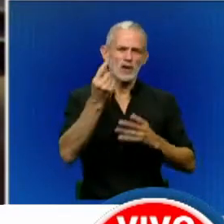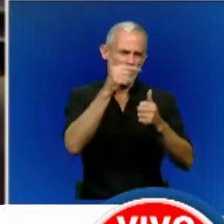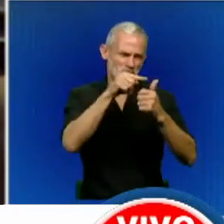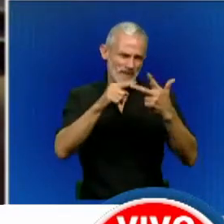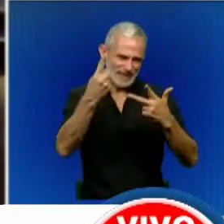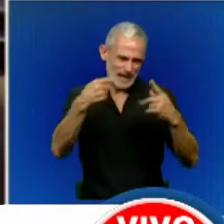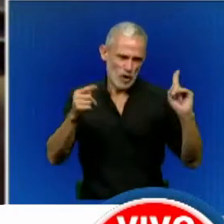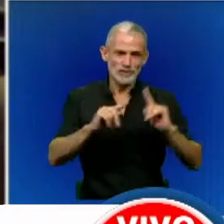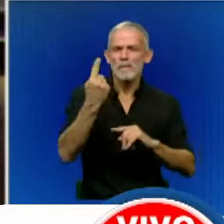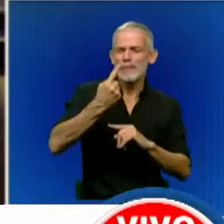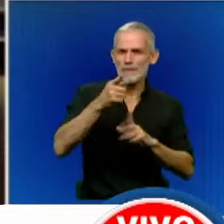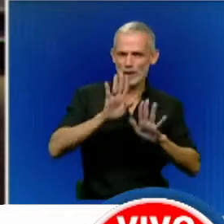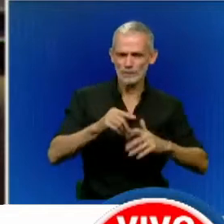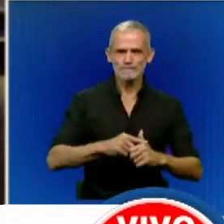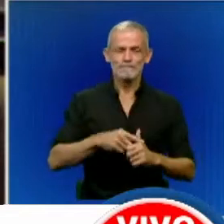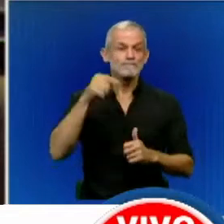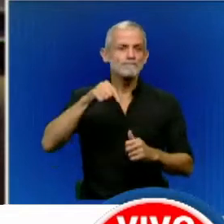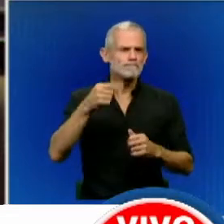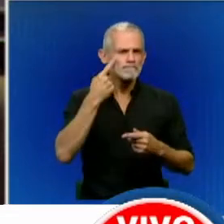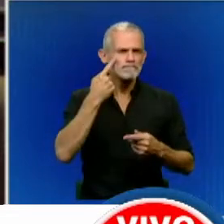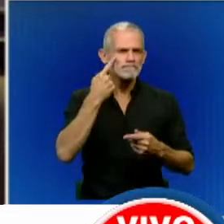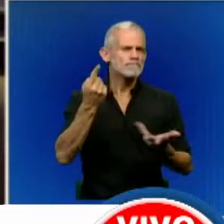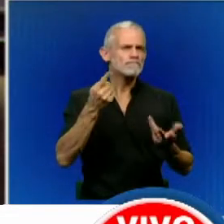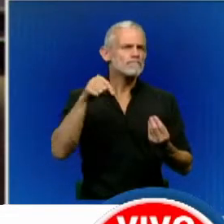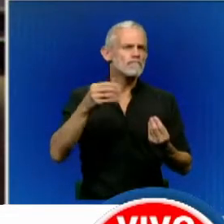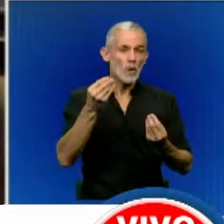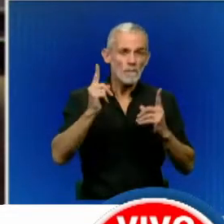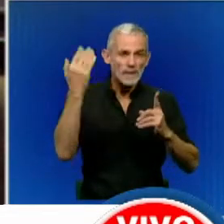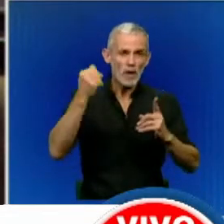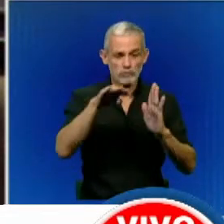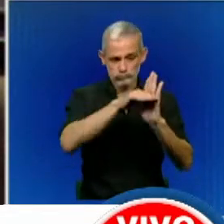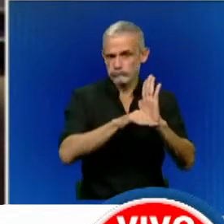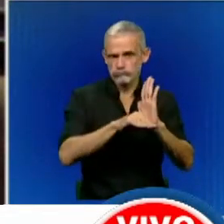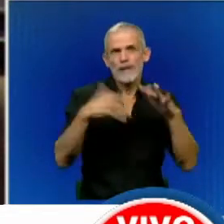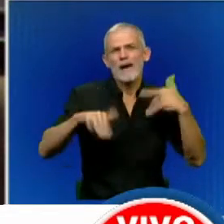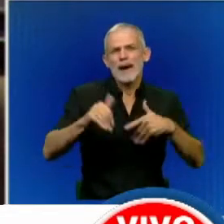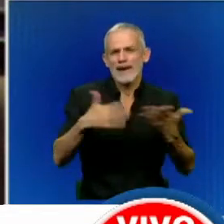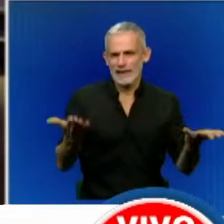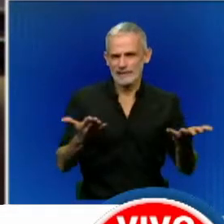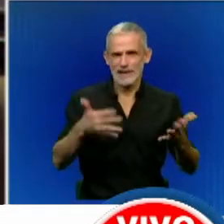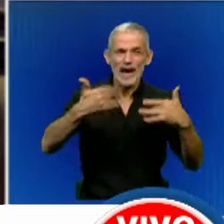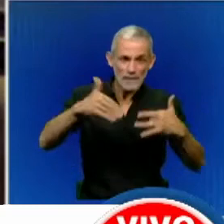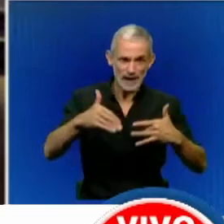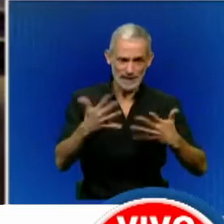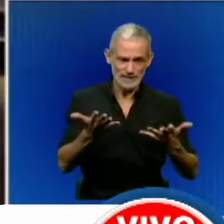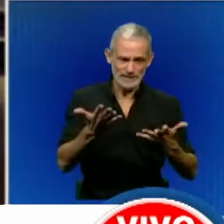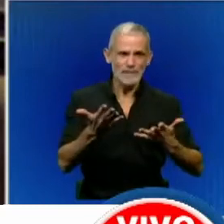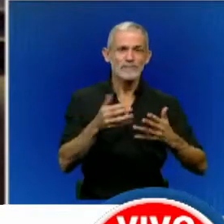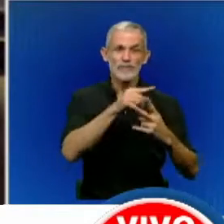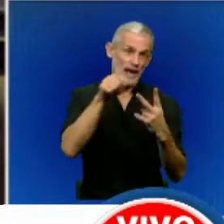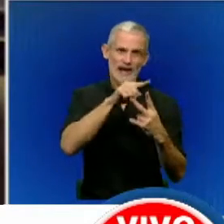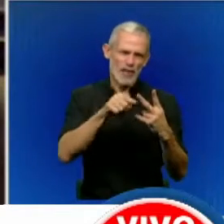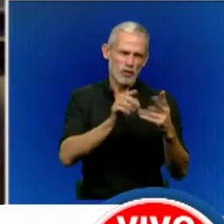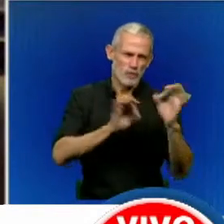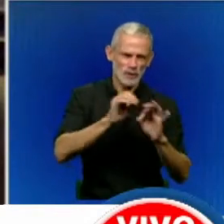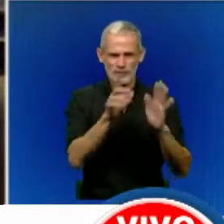tres cosas. En primer lugar, esto es, como decíamos, una norma de emergencia, para atender una emergencia, las dos, en